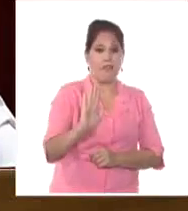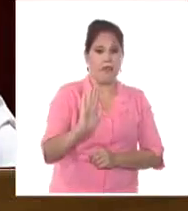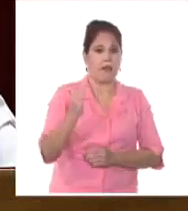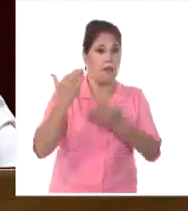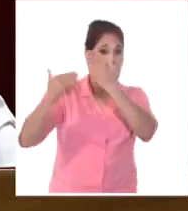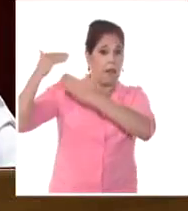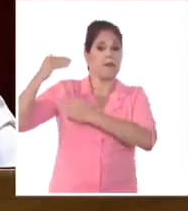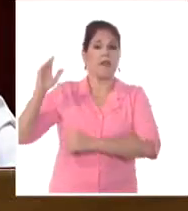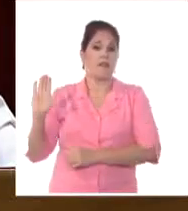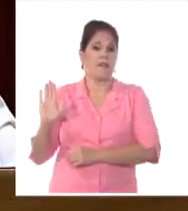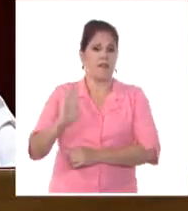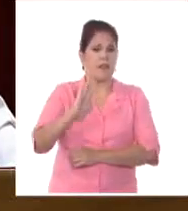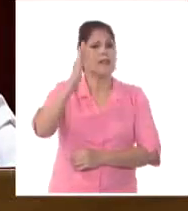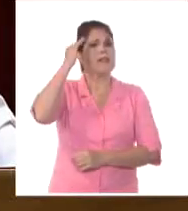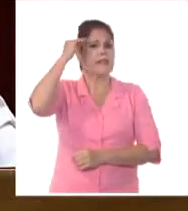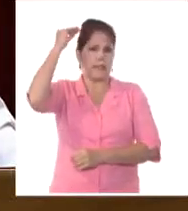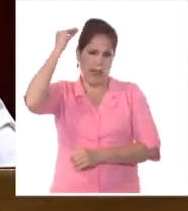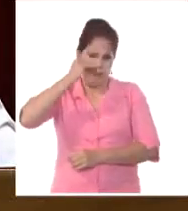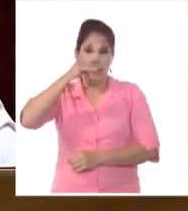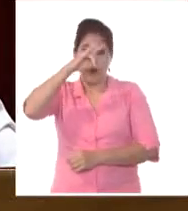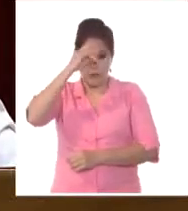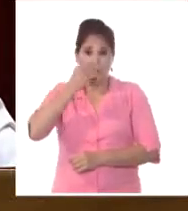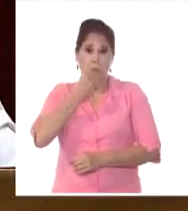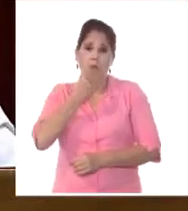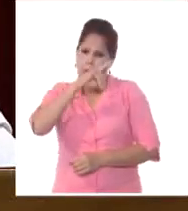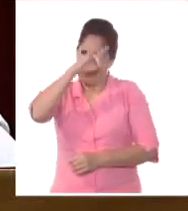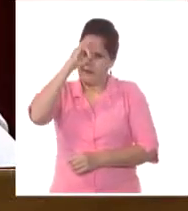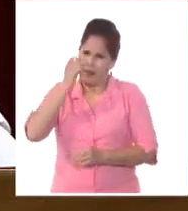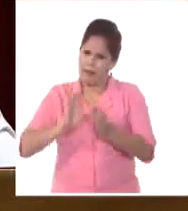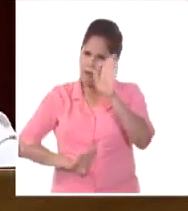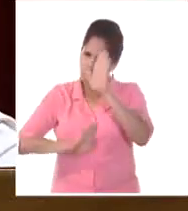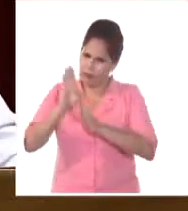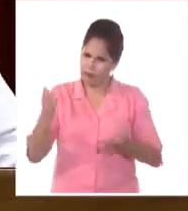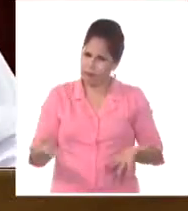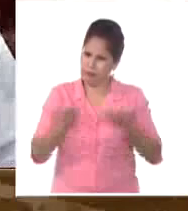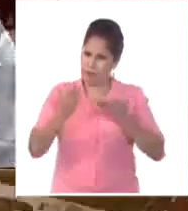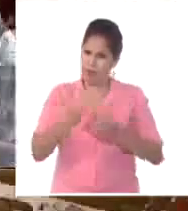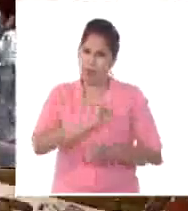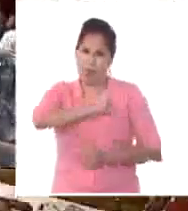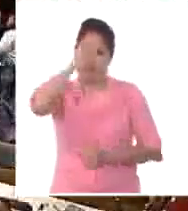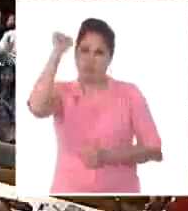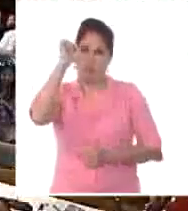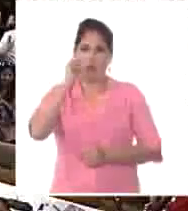y estamos convencidos de que sí se puede y de que sí ganamos la guerra.